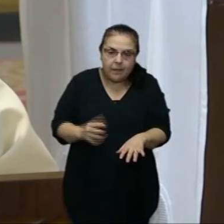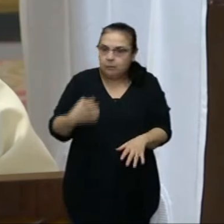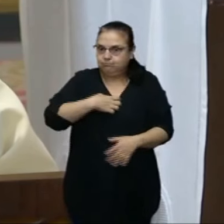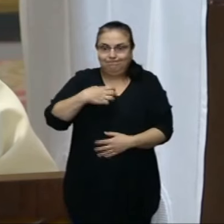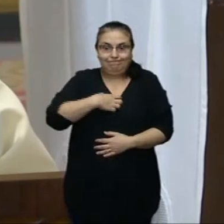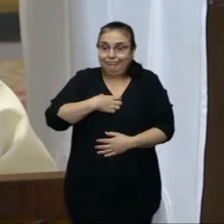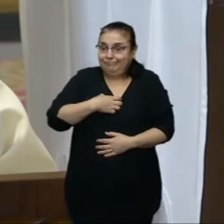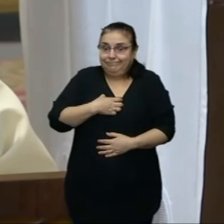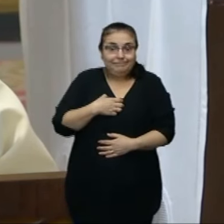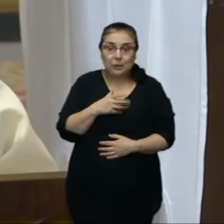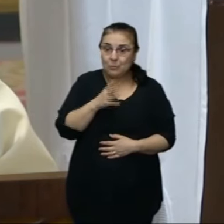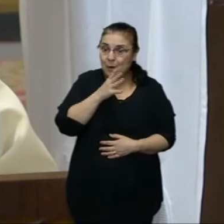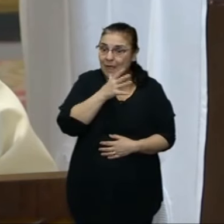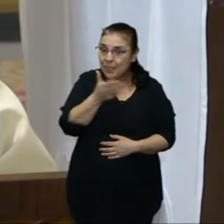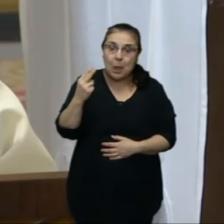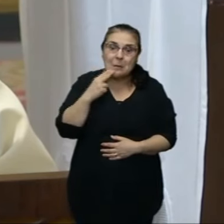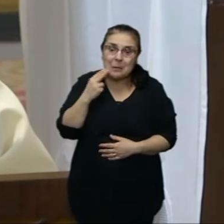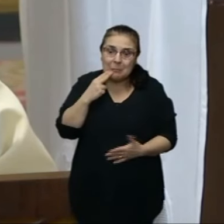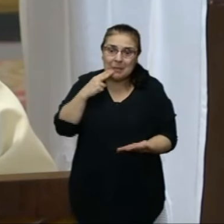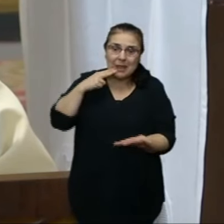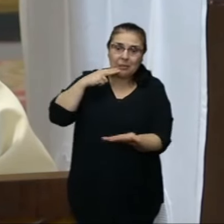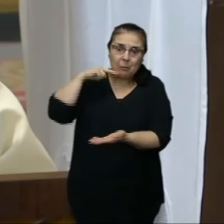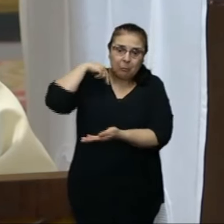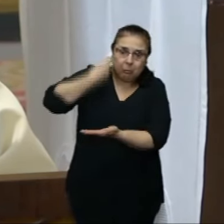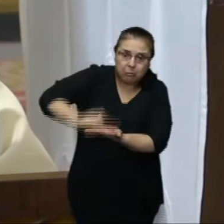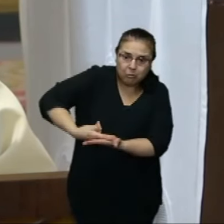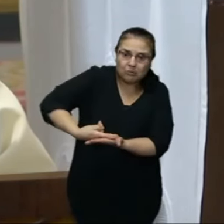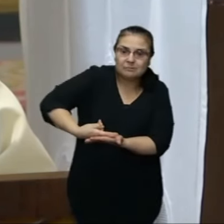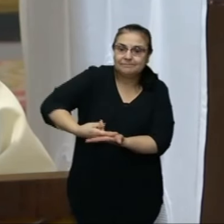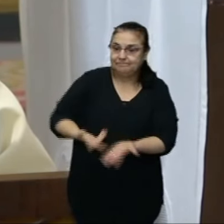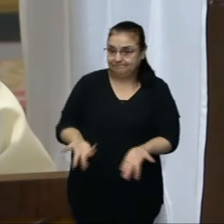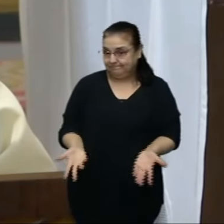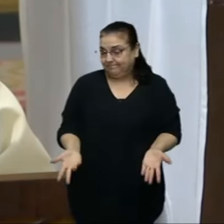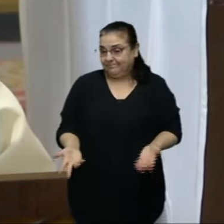por miedo a caernos por un precipicio.